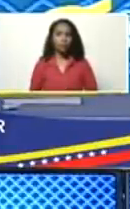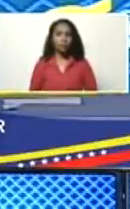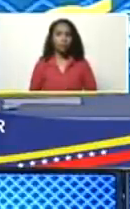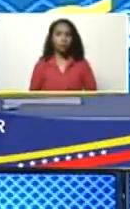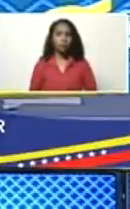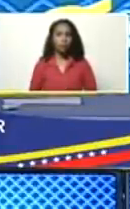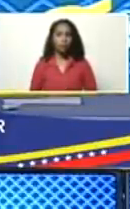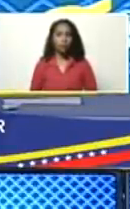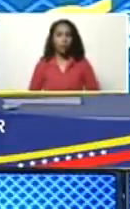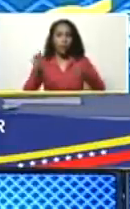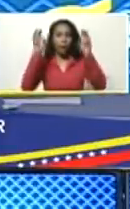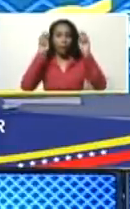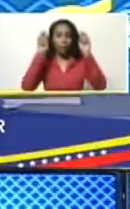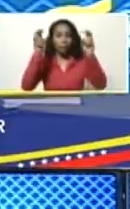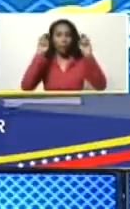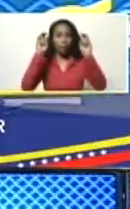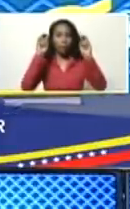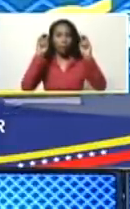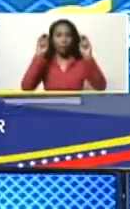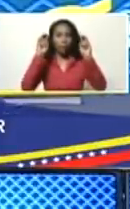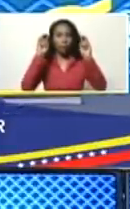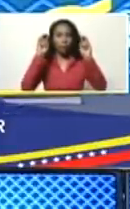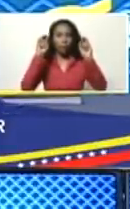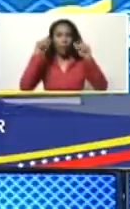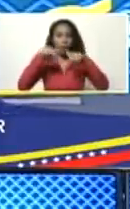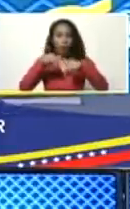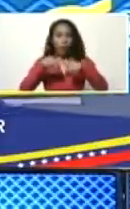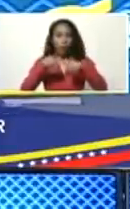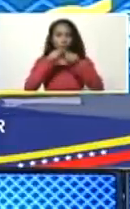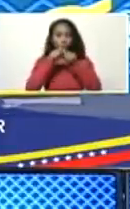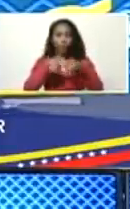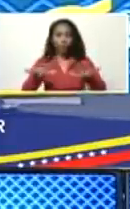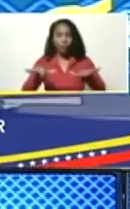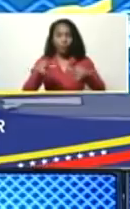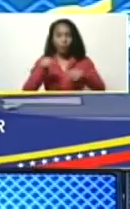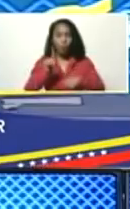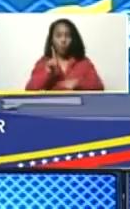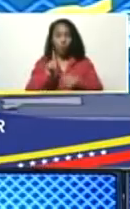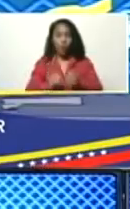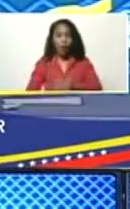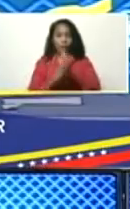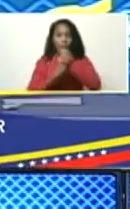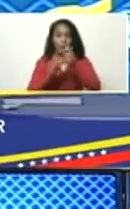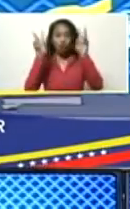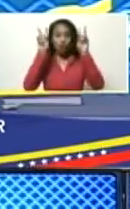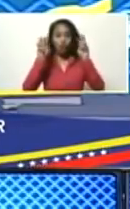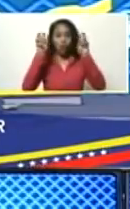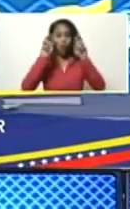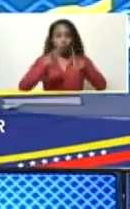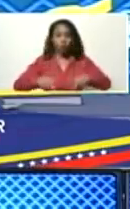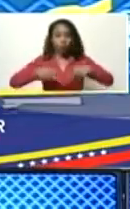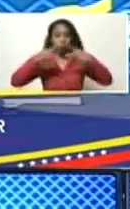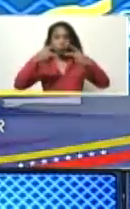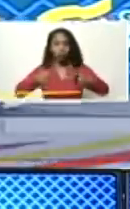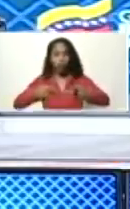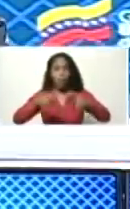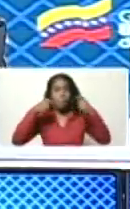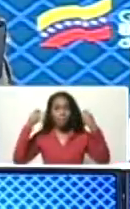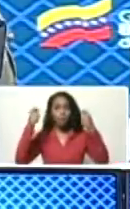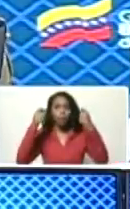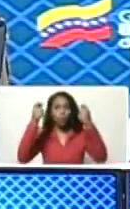el efecto contagio en la región de un liderazgo nuevo, renovador,